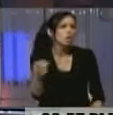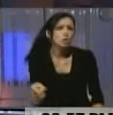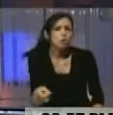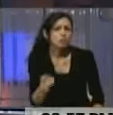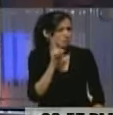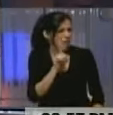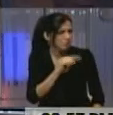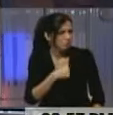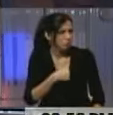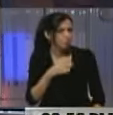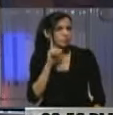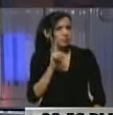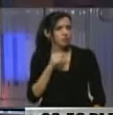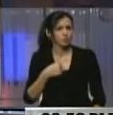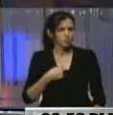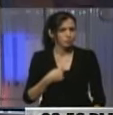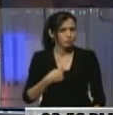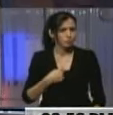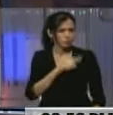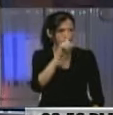miento.